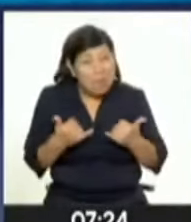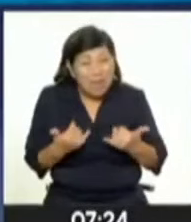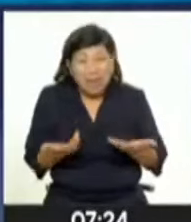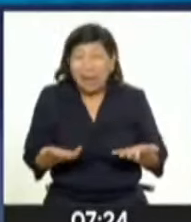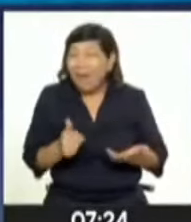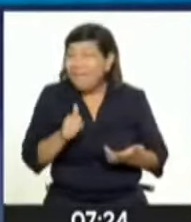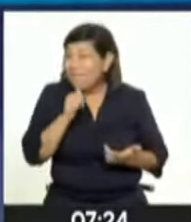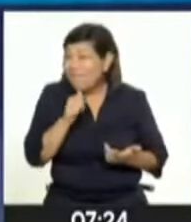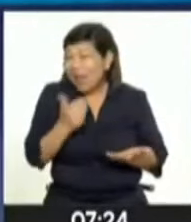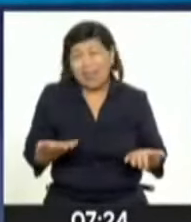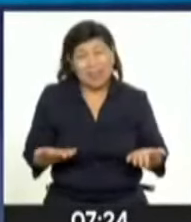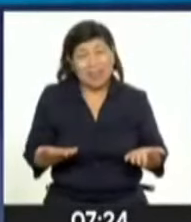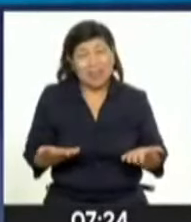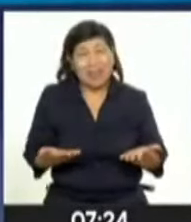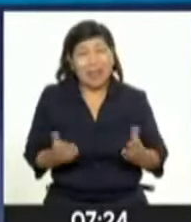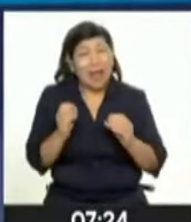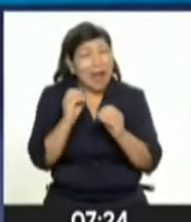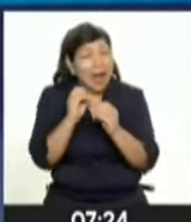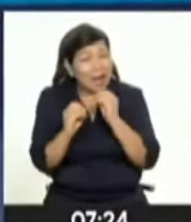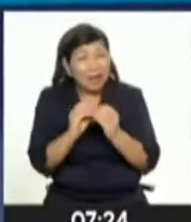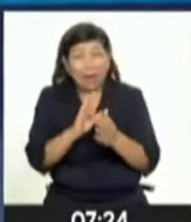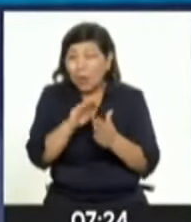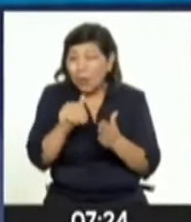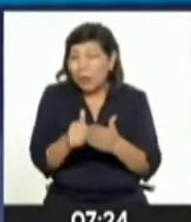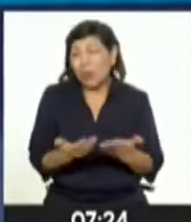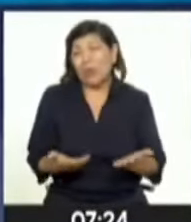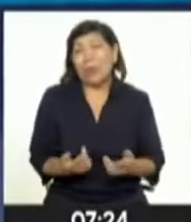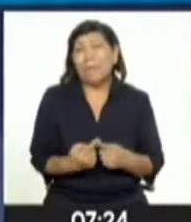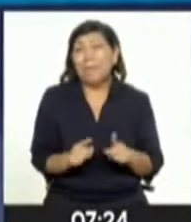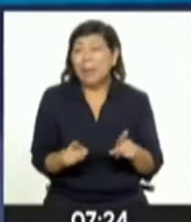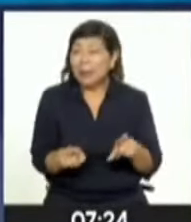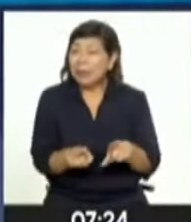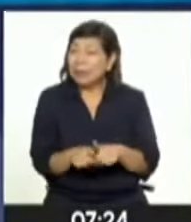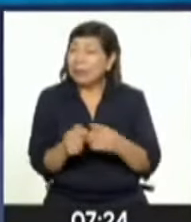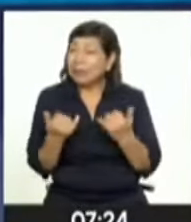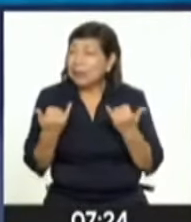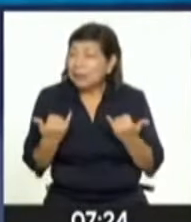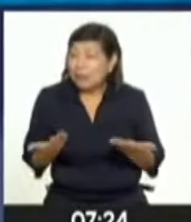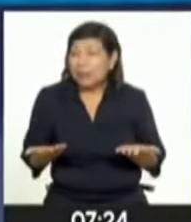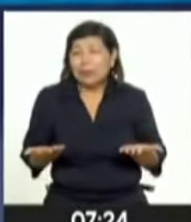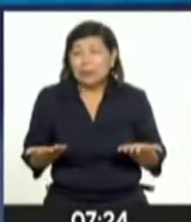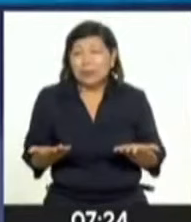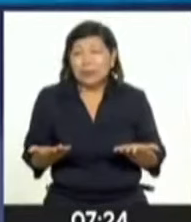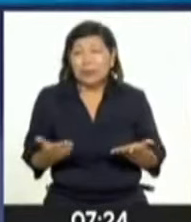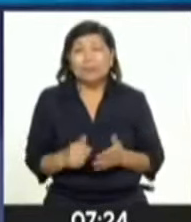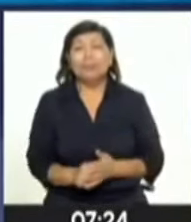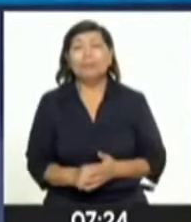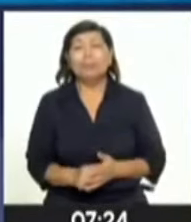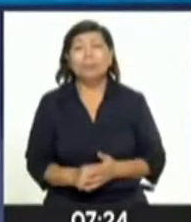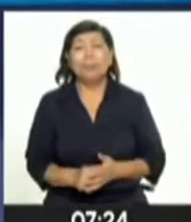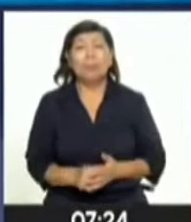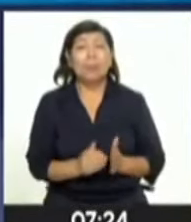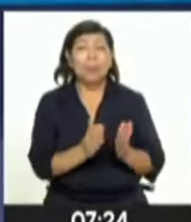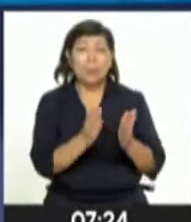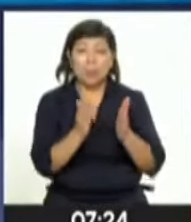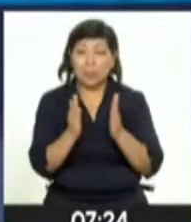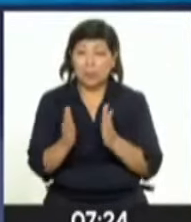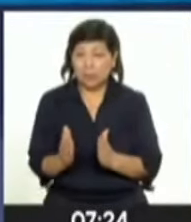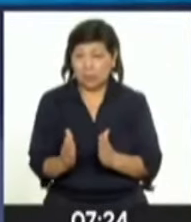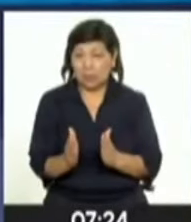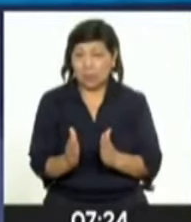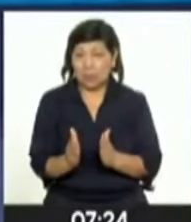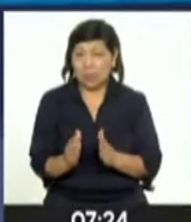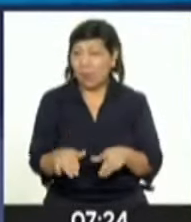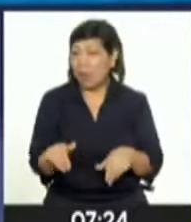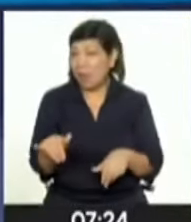estado, otras que tenemos que reponer totalmente, pero también hay varias ideas. A ver, por un lado, si seguimos